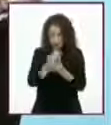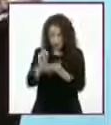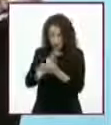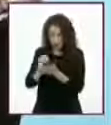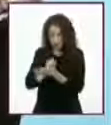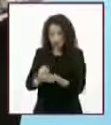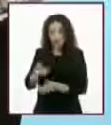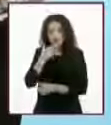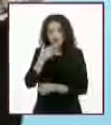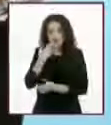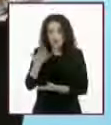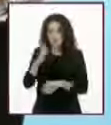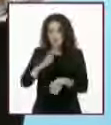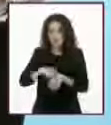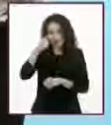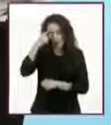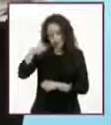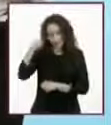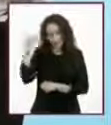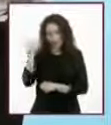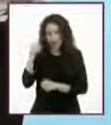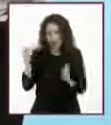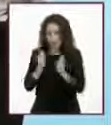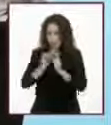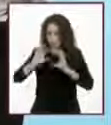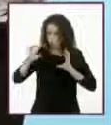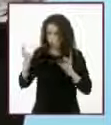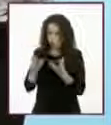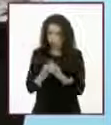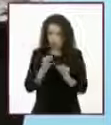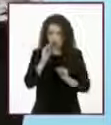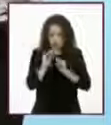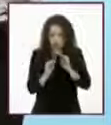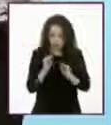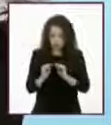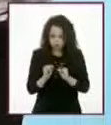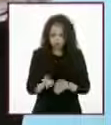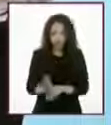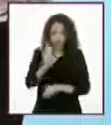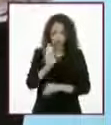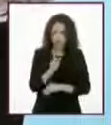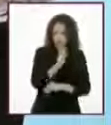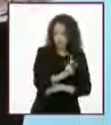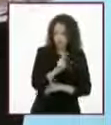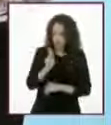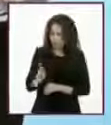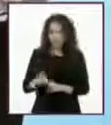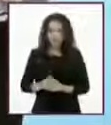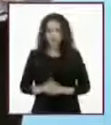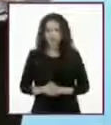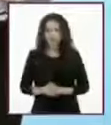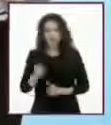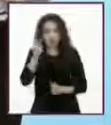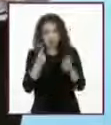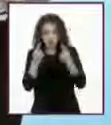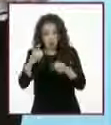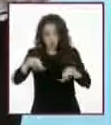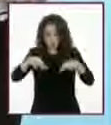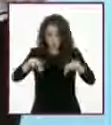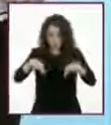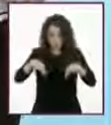uso práctico y una estructura homologada, es decir, similar. Algunos documentos de este tipo